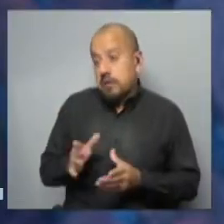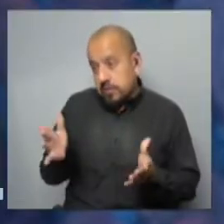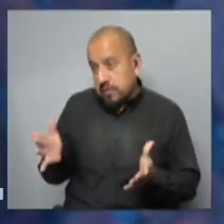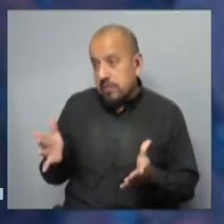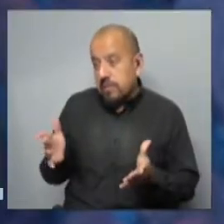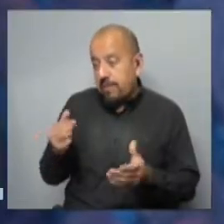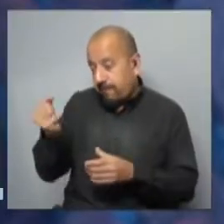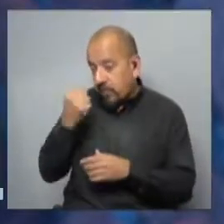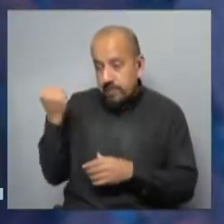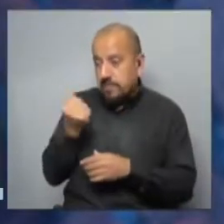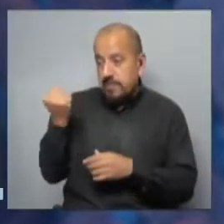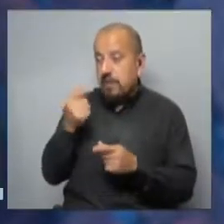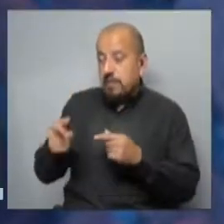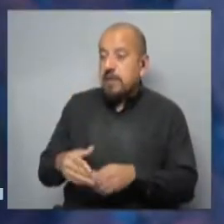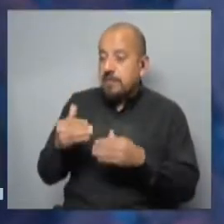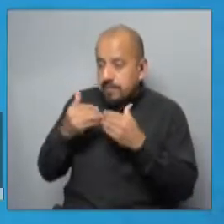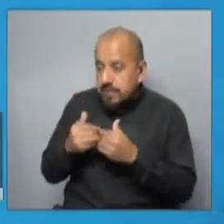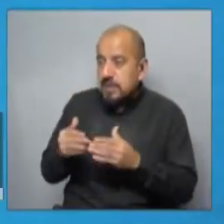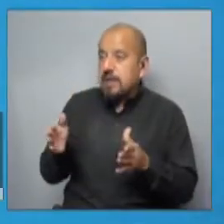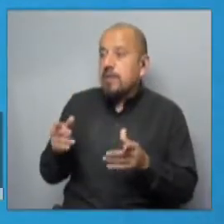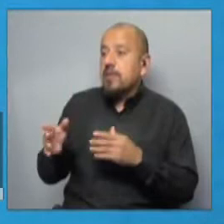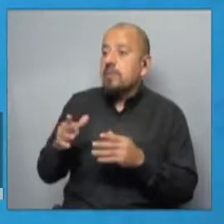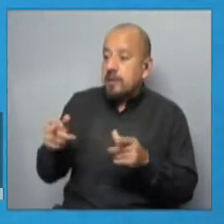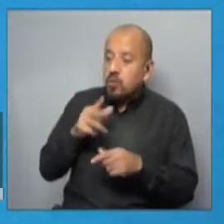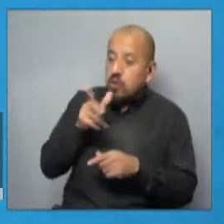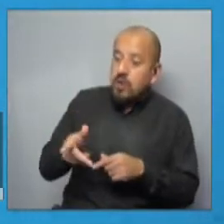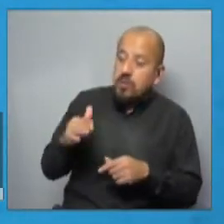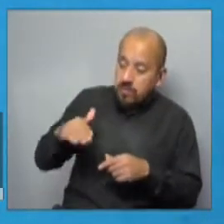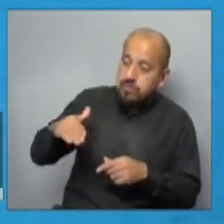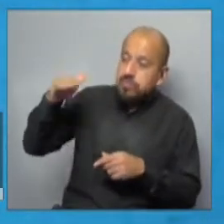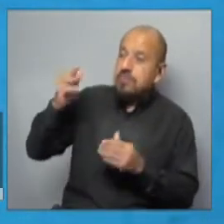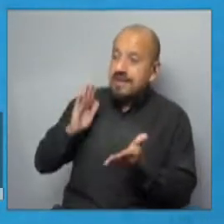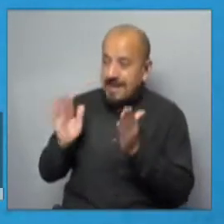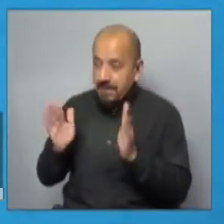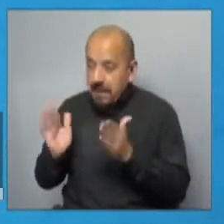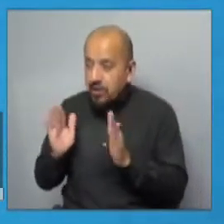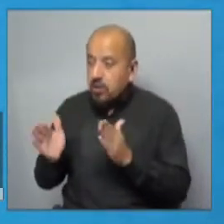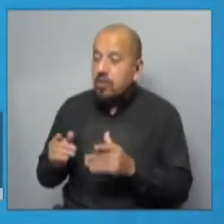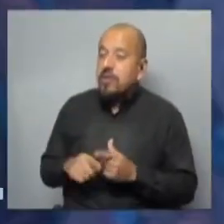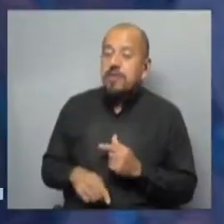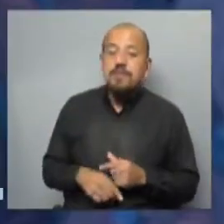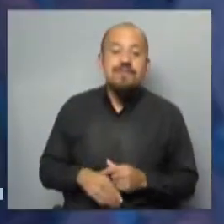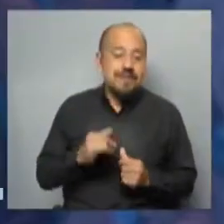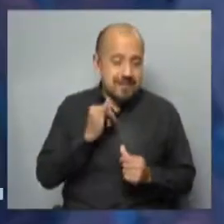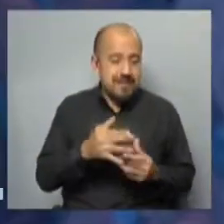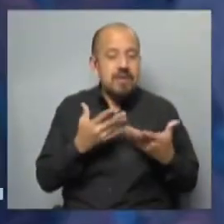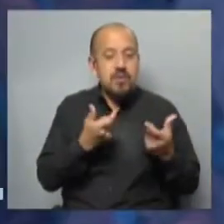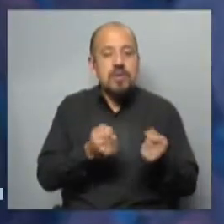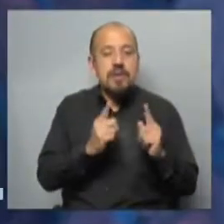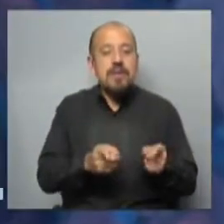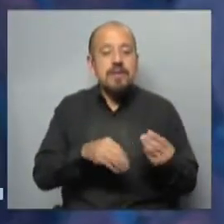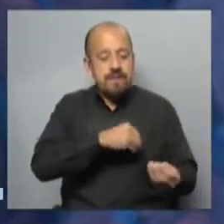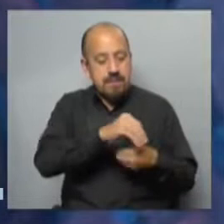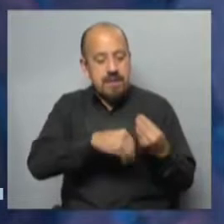un punto de partida para que después leonardo pudiera hacer un tratamiento y encararlo de otra manera claro y para ayudar también a las familias